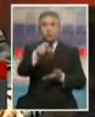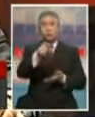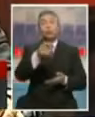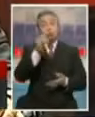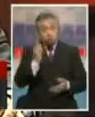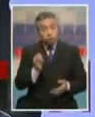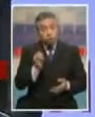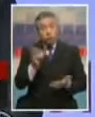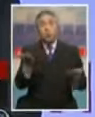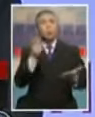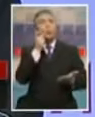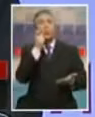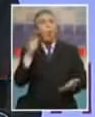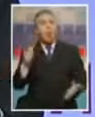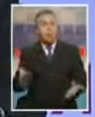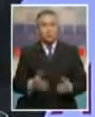cuáles.